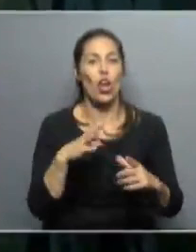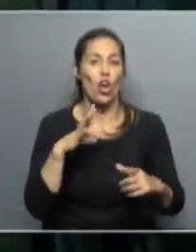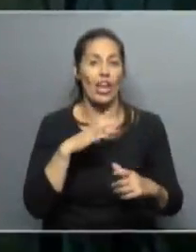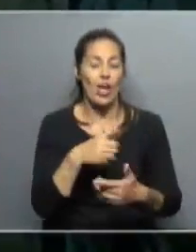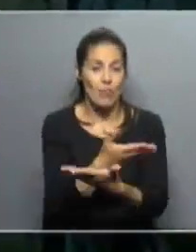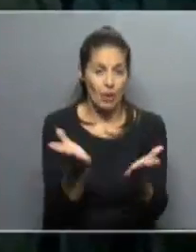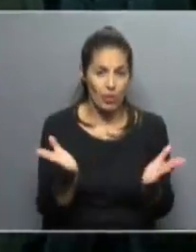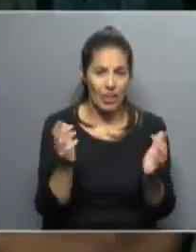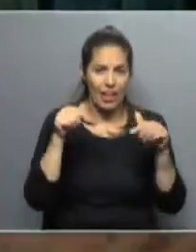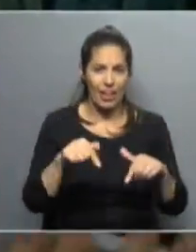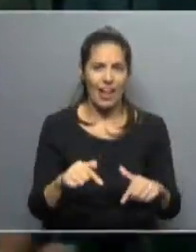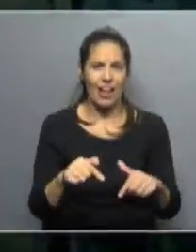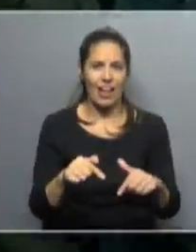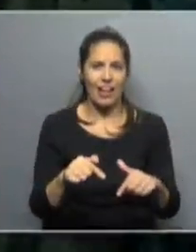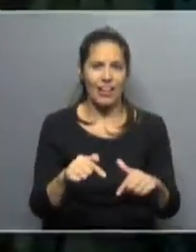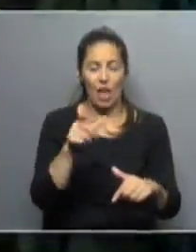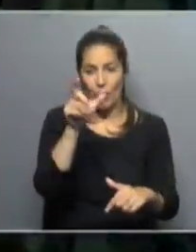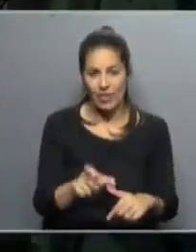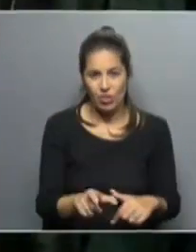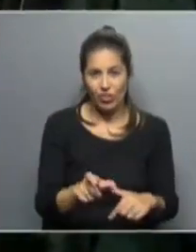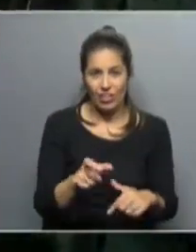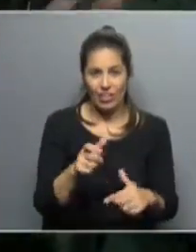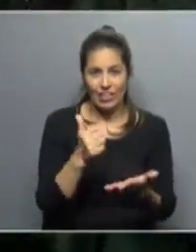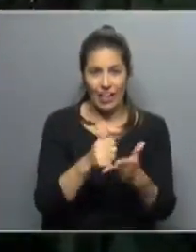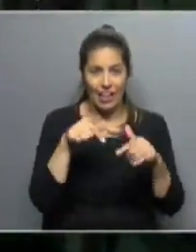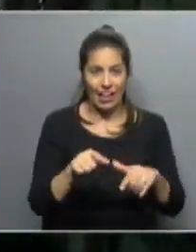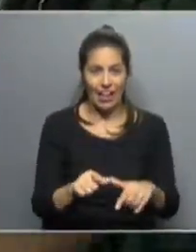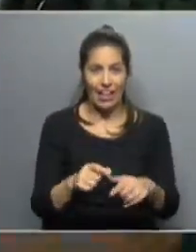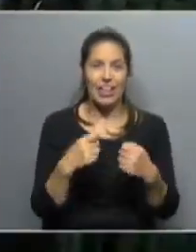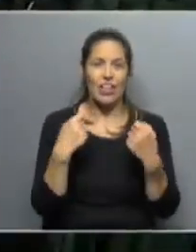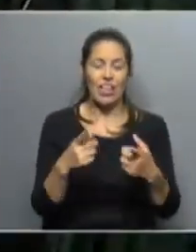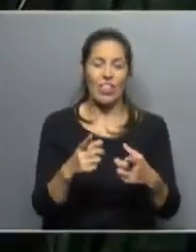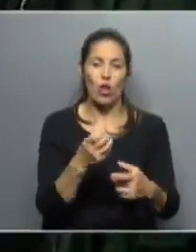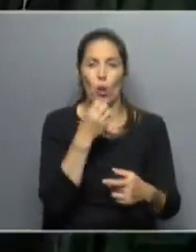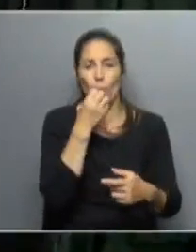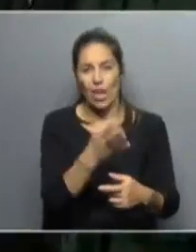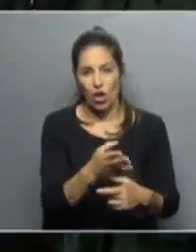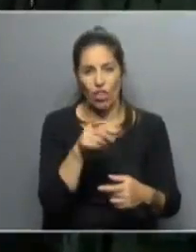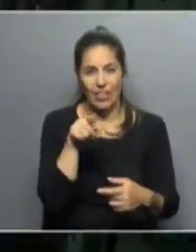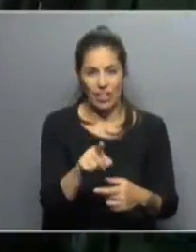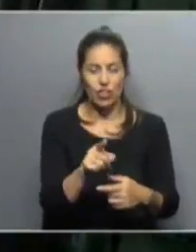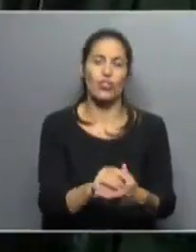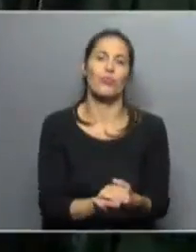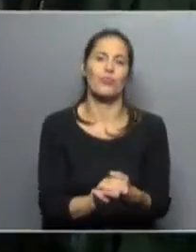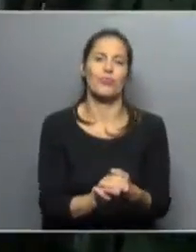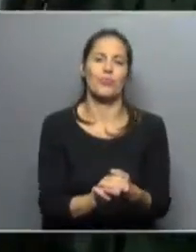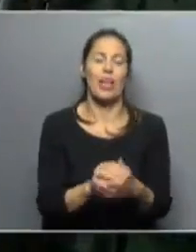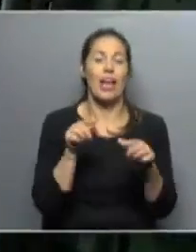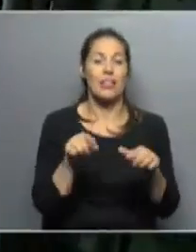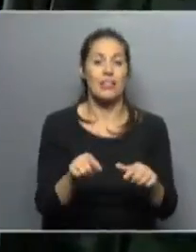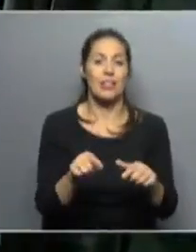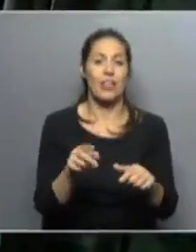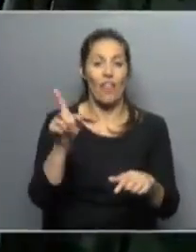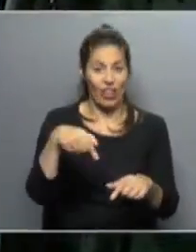para ofrecer estas personas que bueno, nos están dando lo mejor de ellos y ellas. Así que